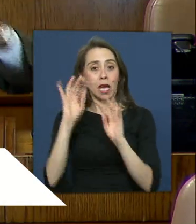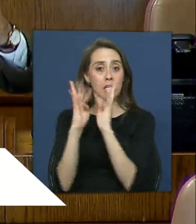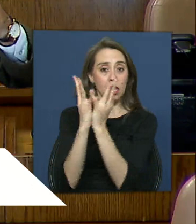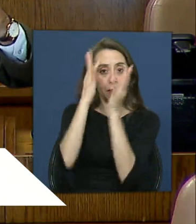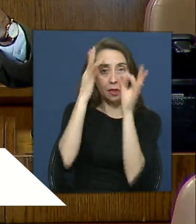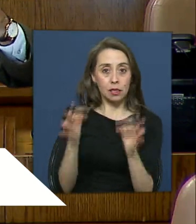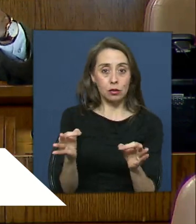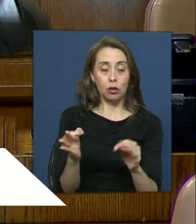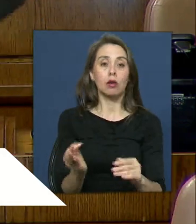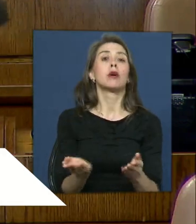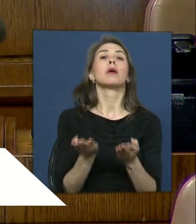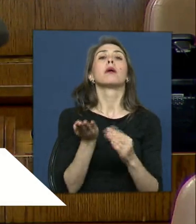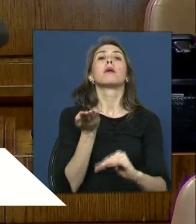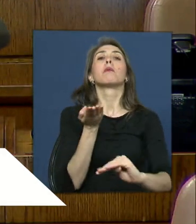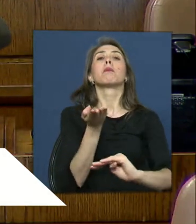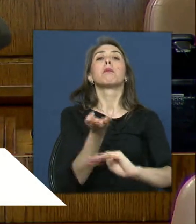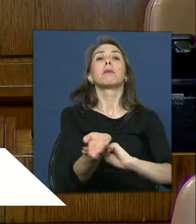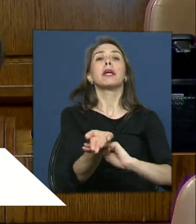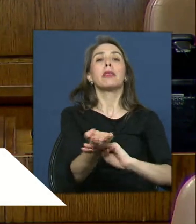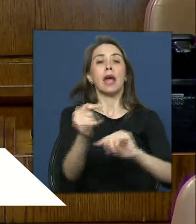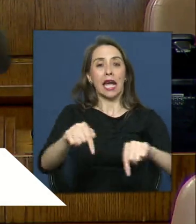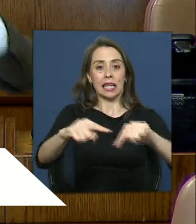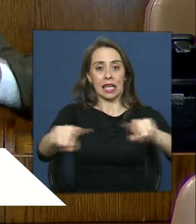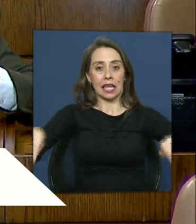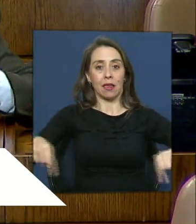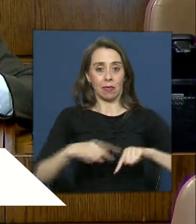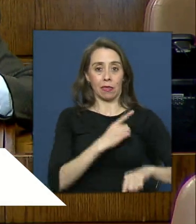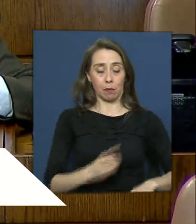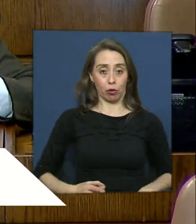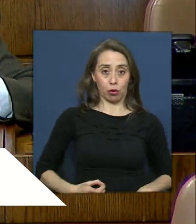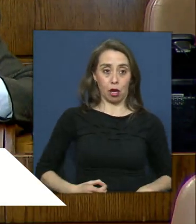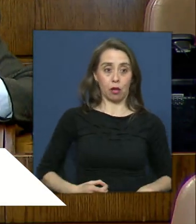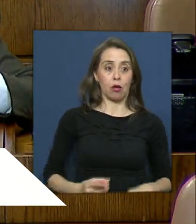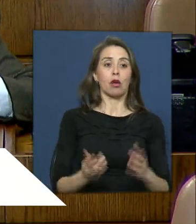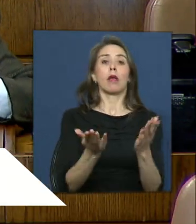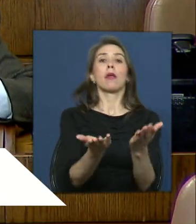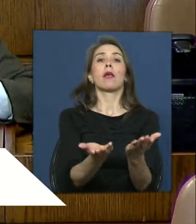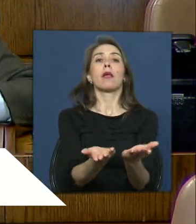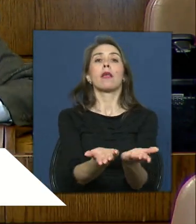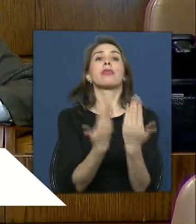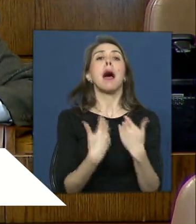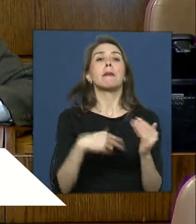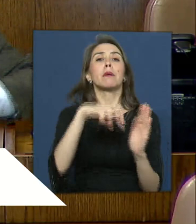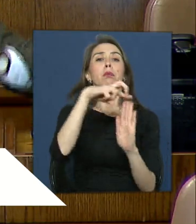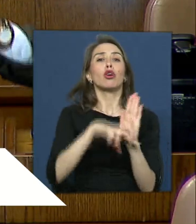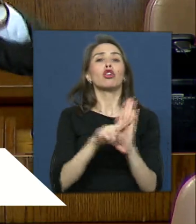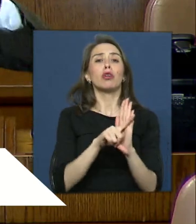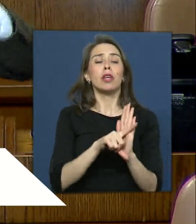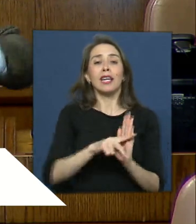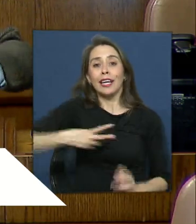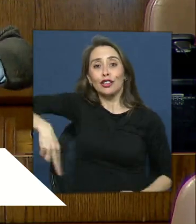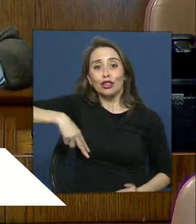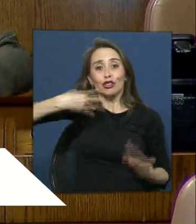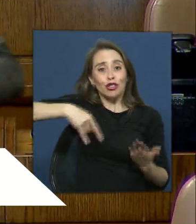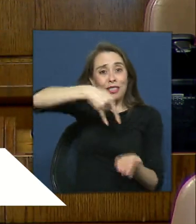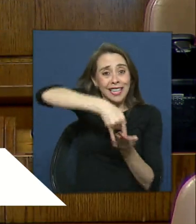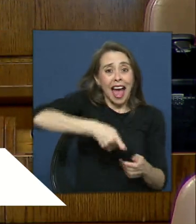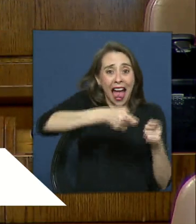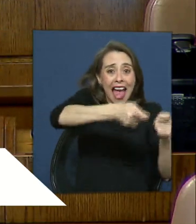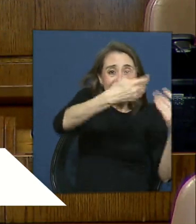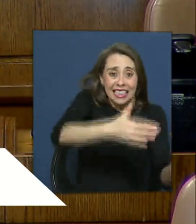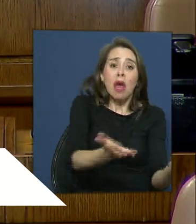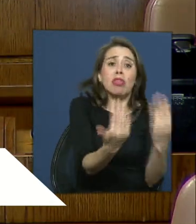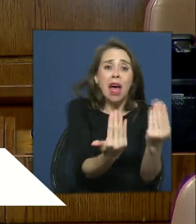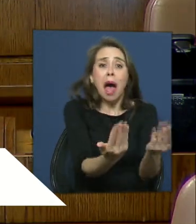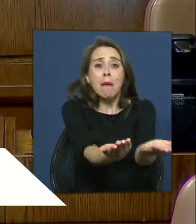decisión de pedir a través de la sala que le entreguen el proyecto que nosotros presentamos para que la Comisión de Defensa,